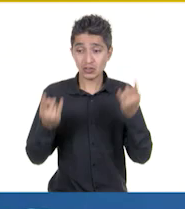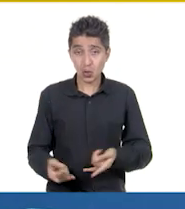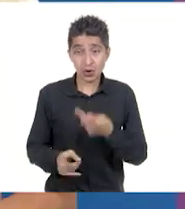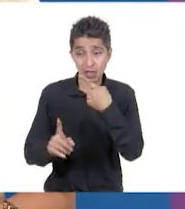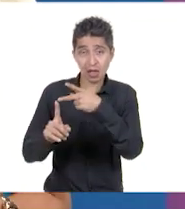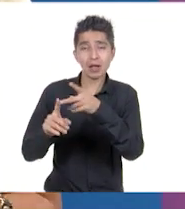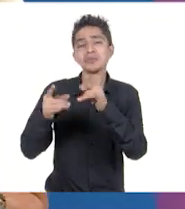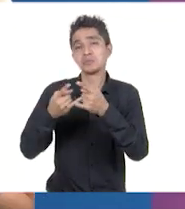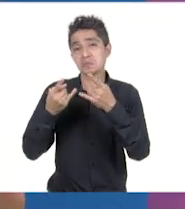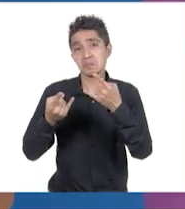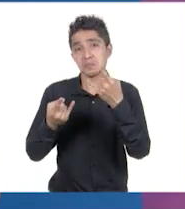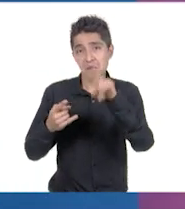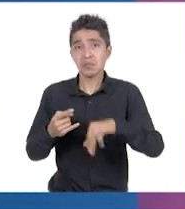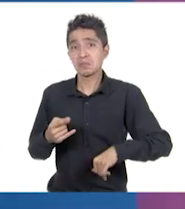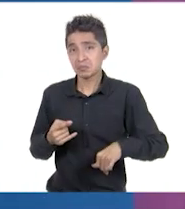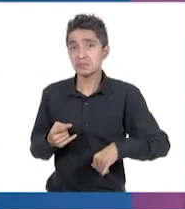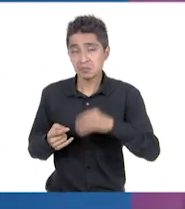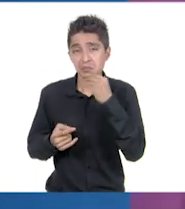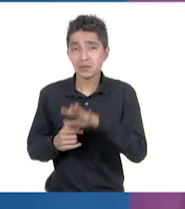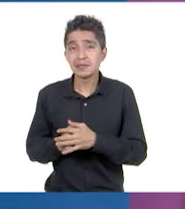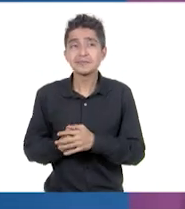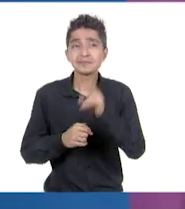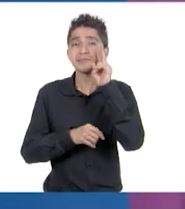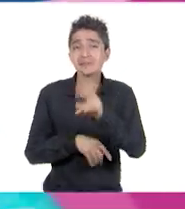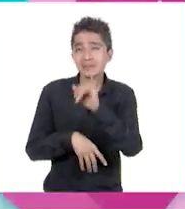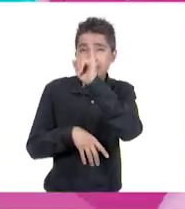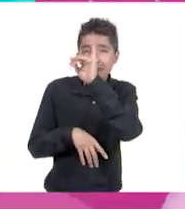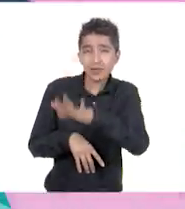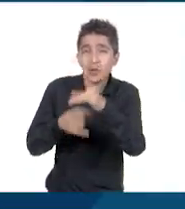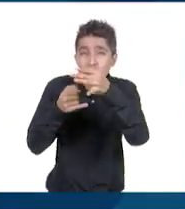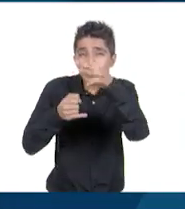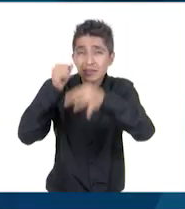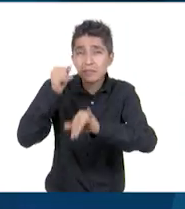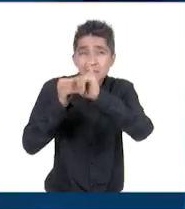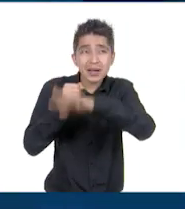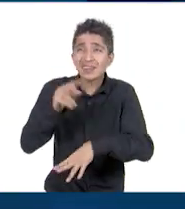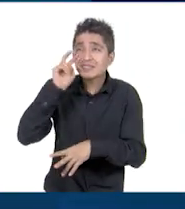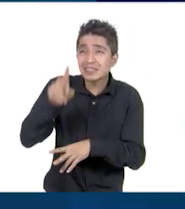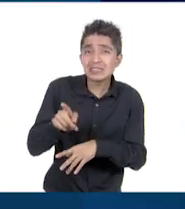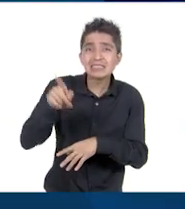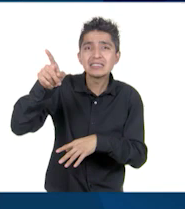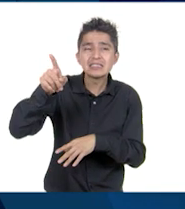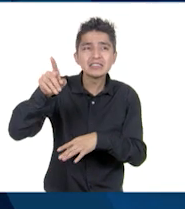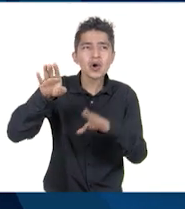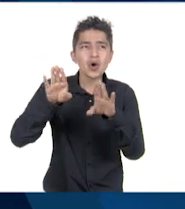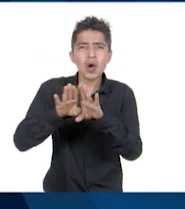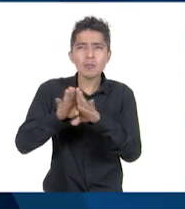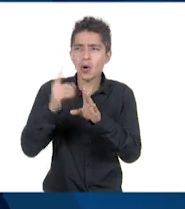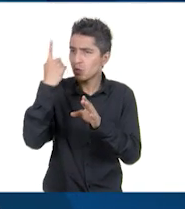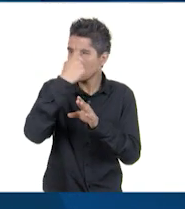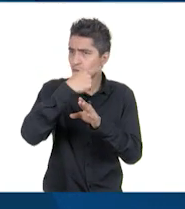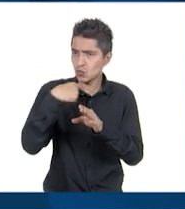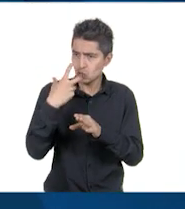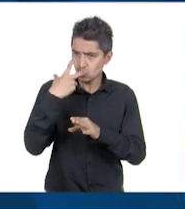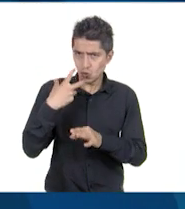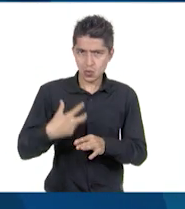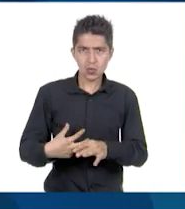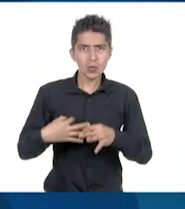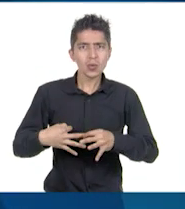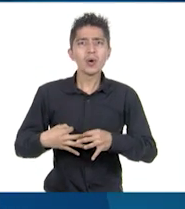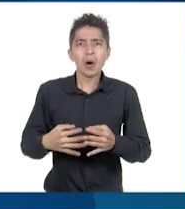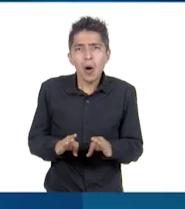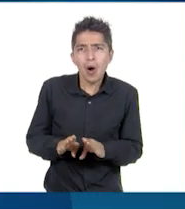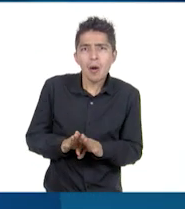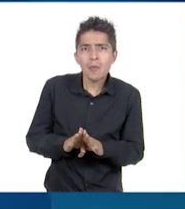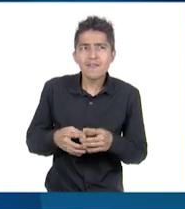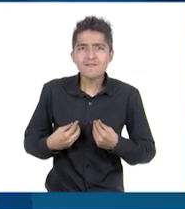usted de esta fuerza, se puede ver en las imágenes y en esa última imagen, esta fuerza en su mirada, que pues me imagino que todo lo que tuvo que